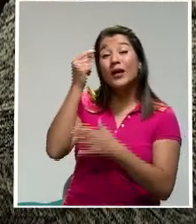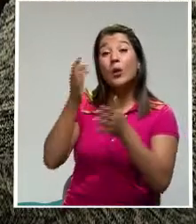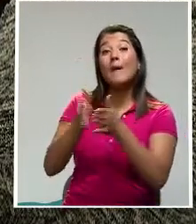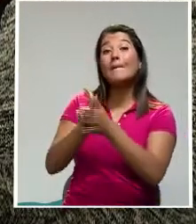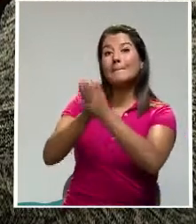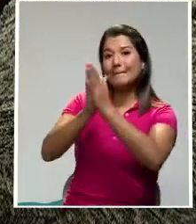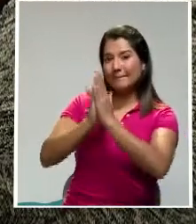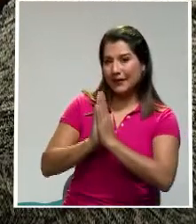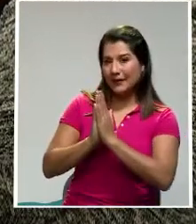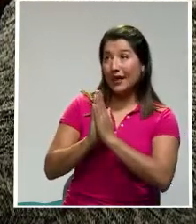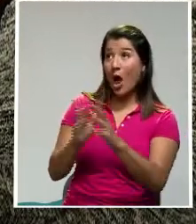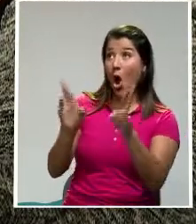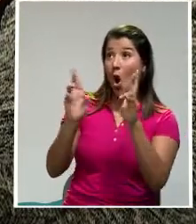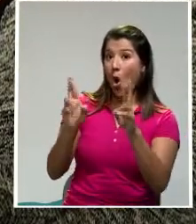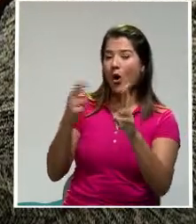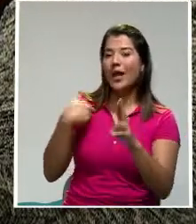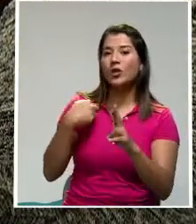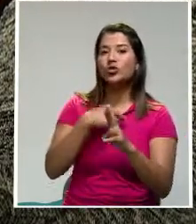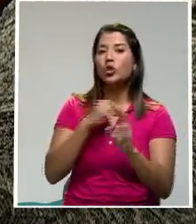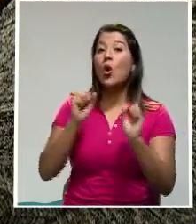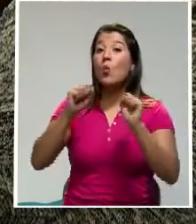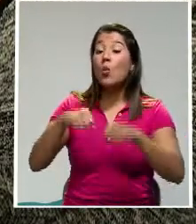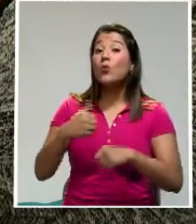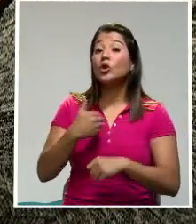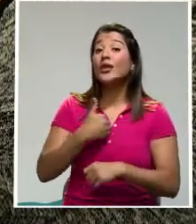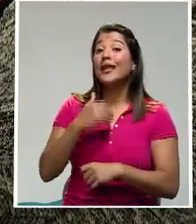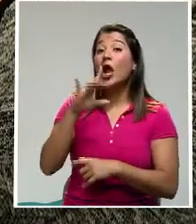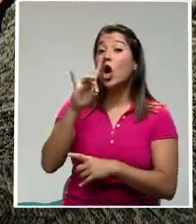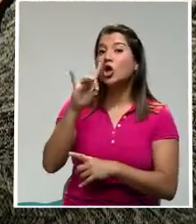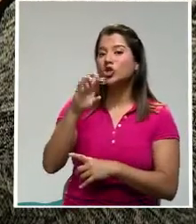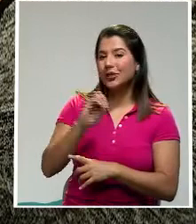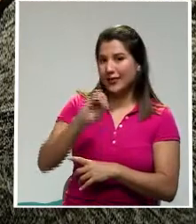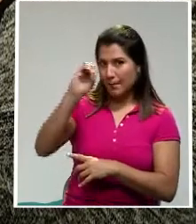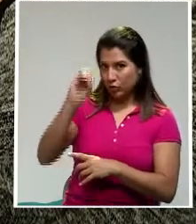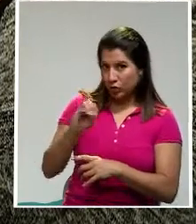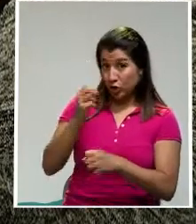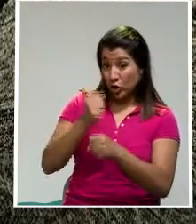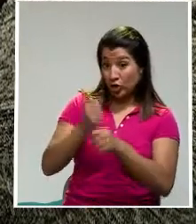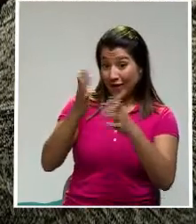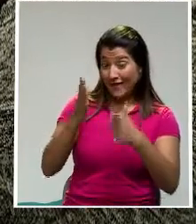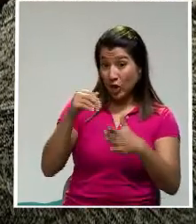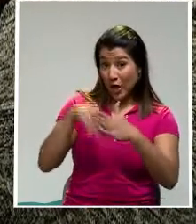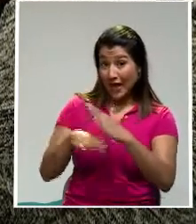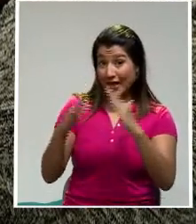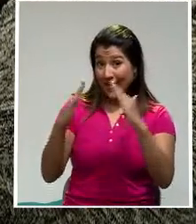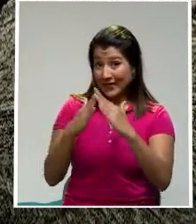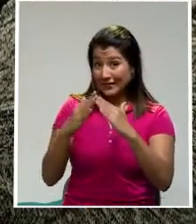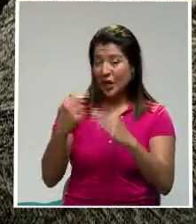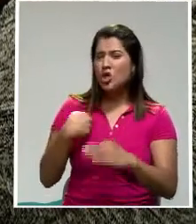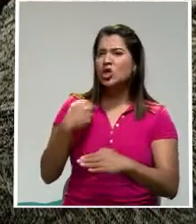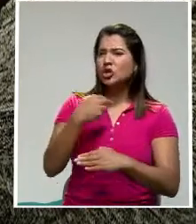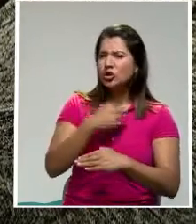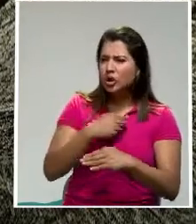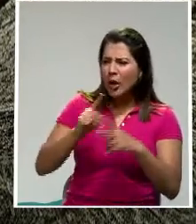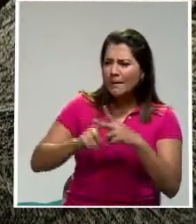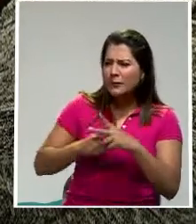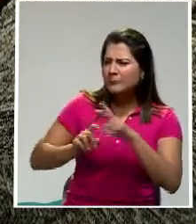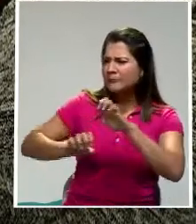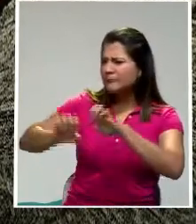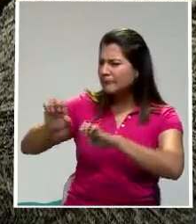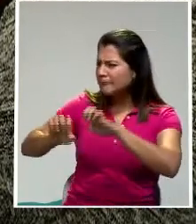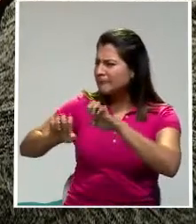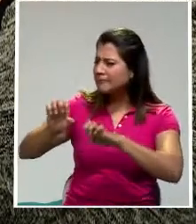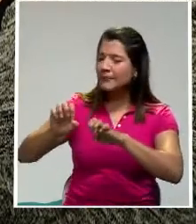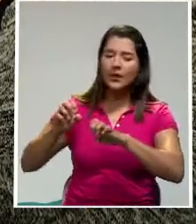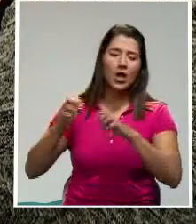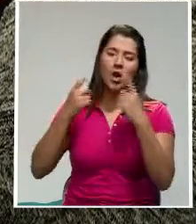que ojalá podamos tener un 80% en teletrabajo, Nosotros hicimos los números y lo más que